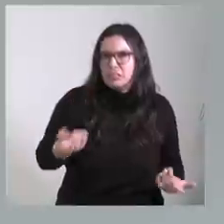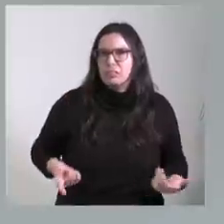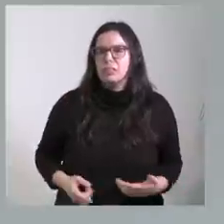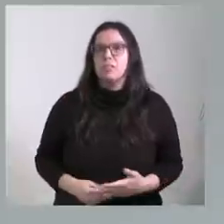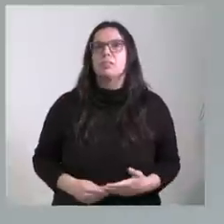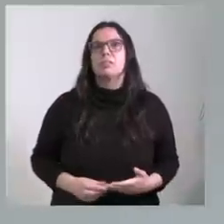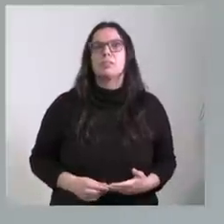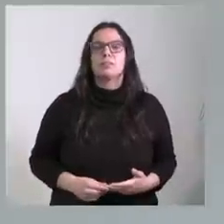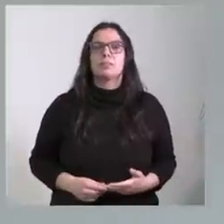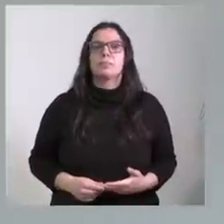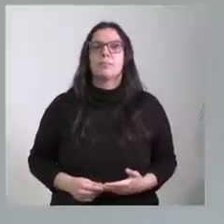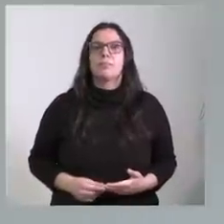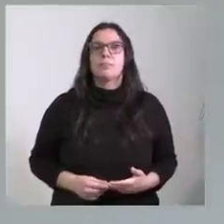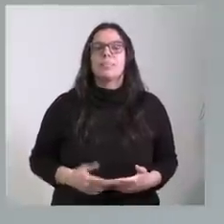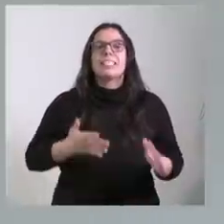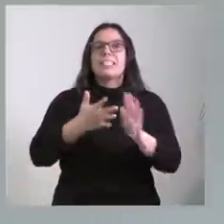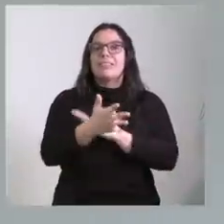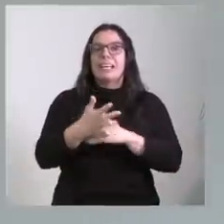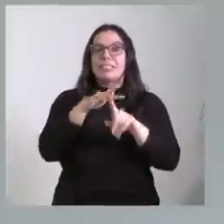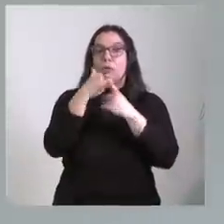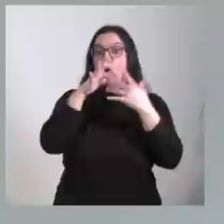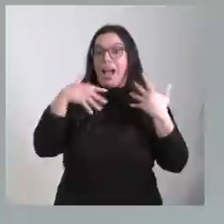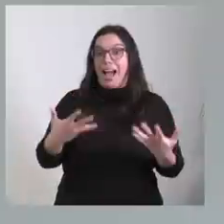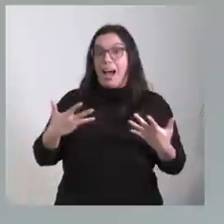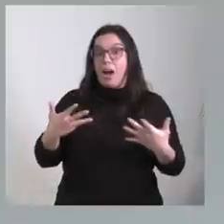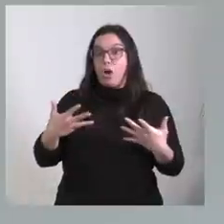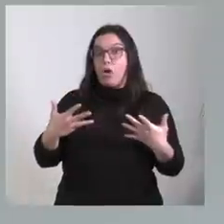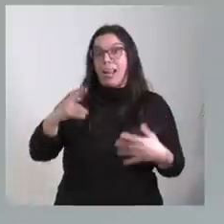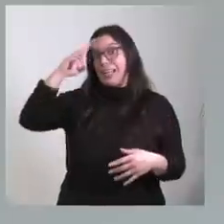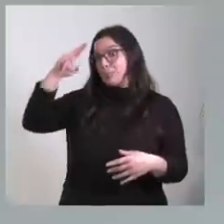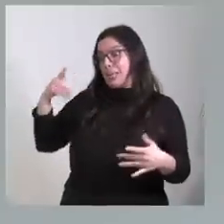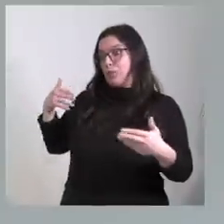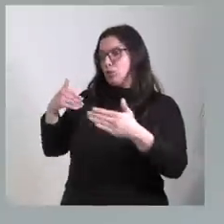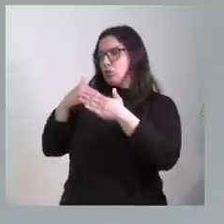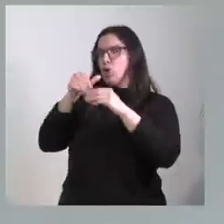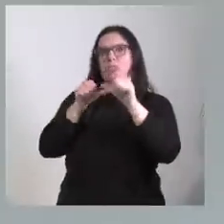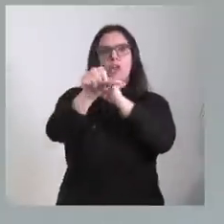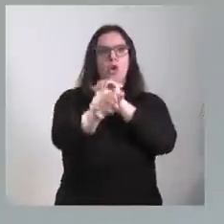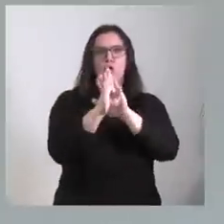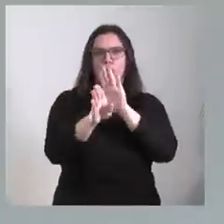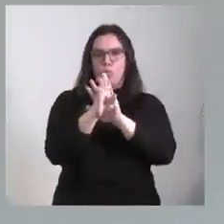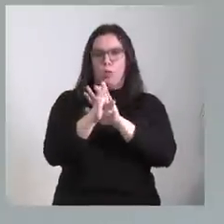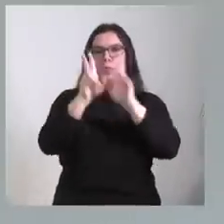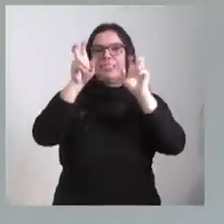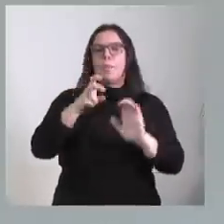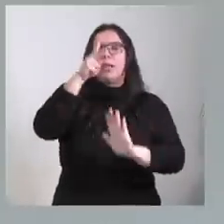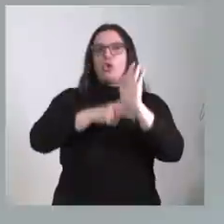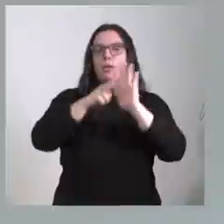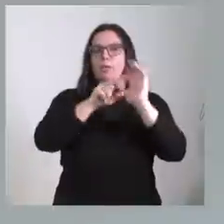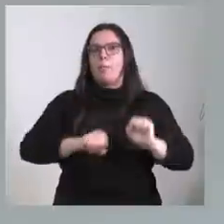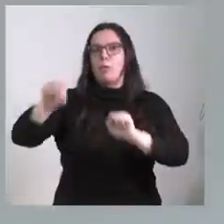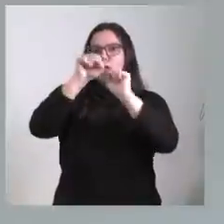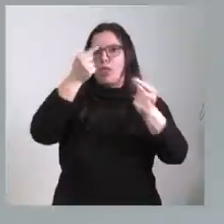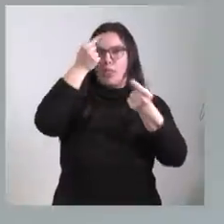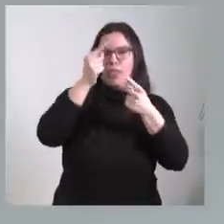lo dicho lo que vamos a continuar en la situación actual que es la del respeto a la normativa en materia de protección de datos el del respeto al artículo 19